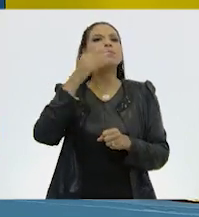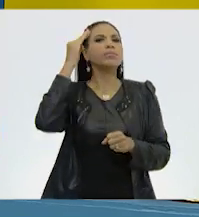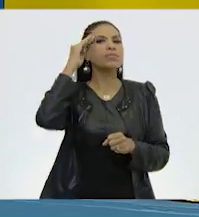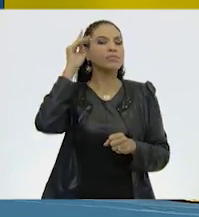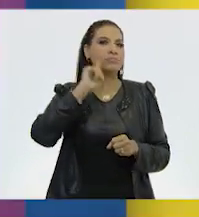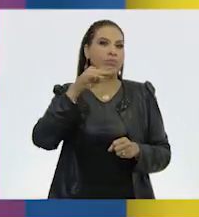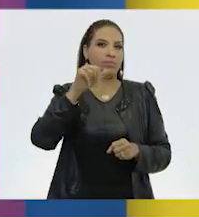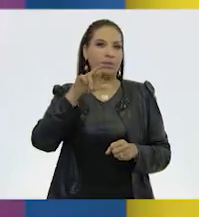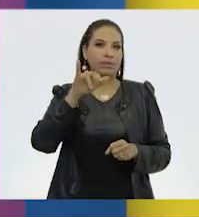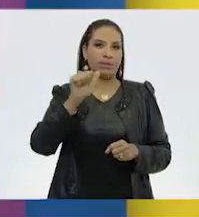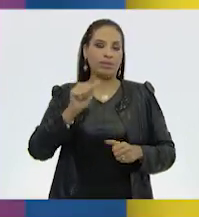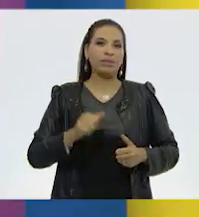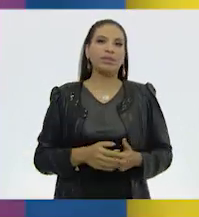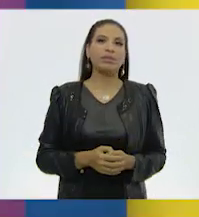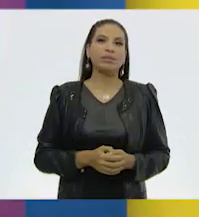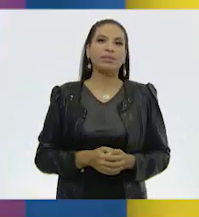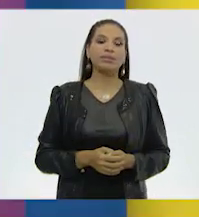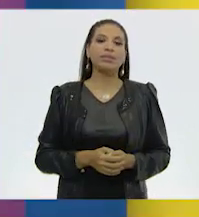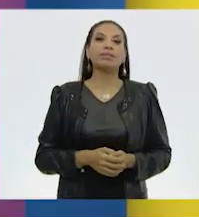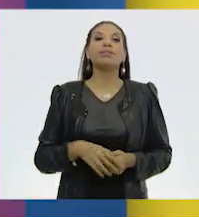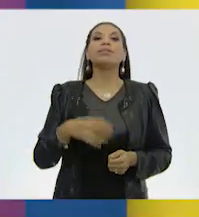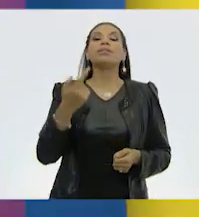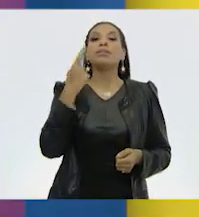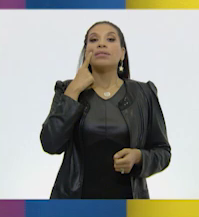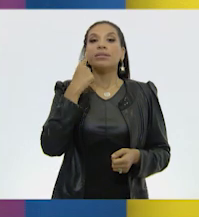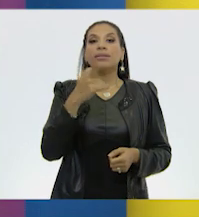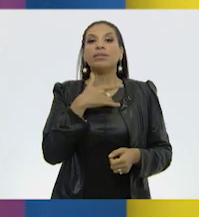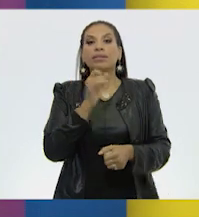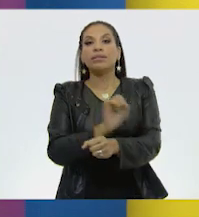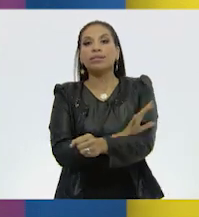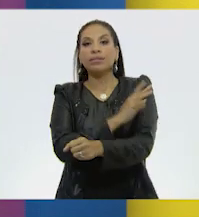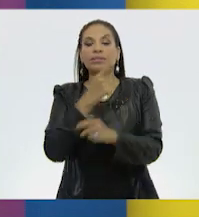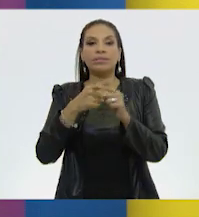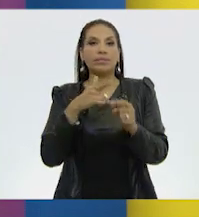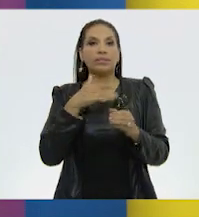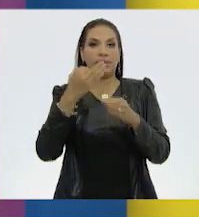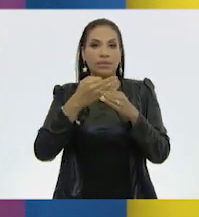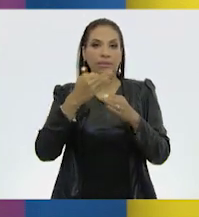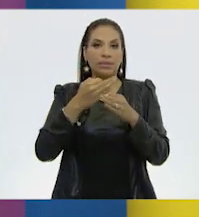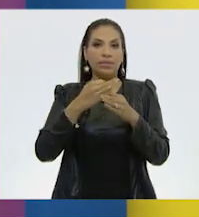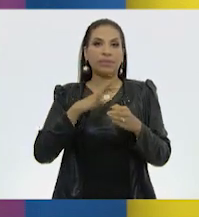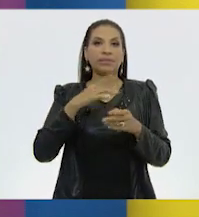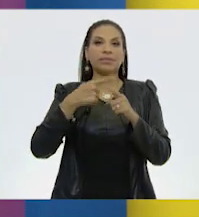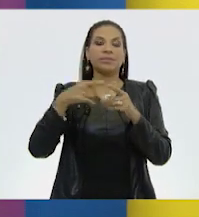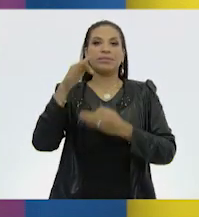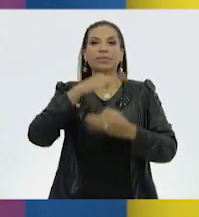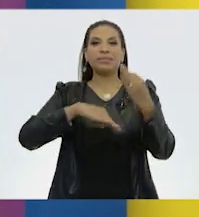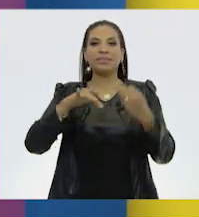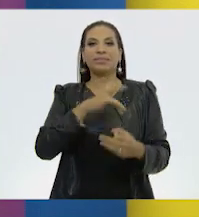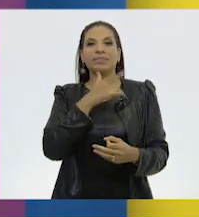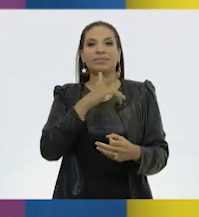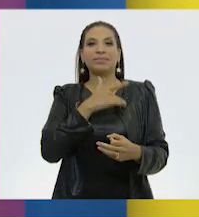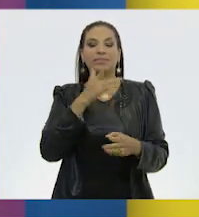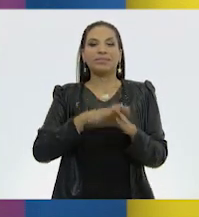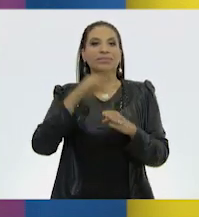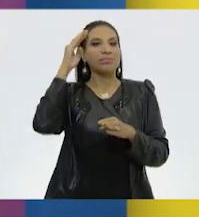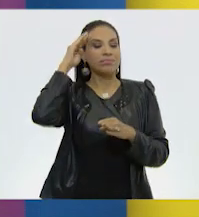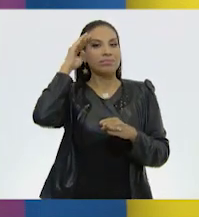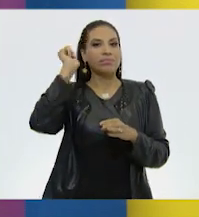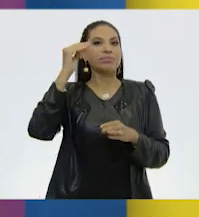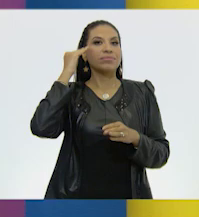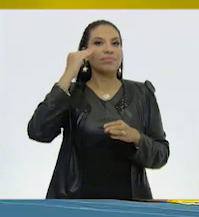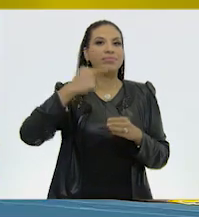pensando? Ay, pues mira, con emoción y con nostalgia al mismo tiempo, todos estos sentimientos, estoy pensando en el